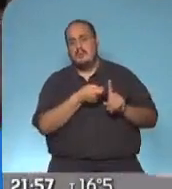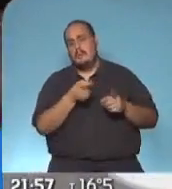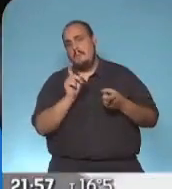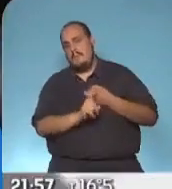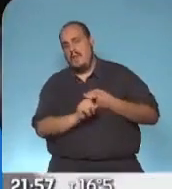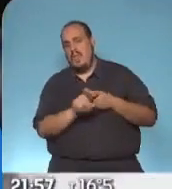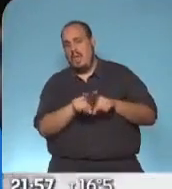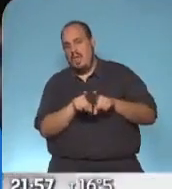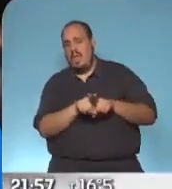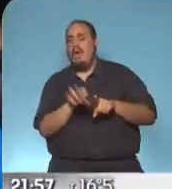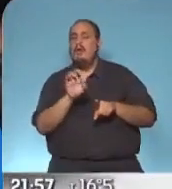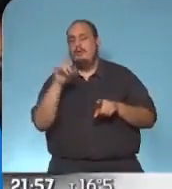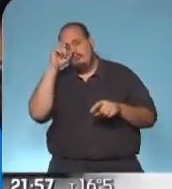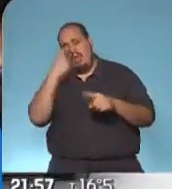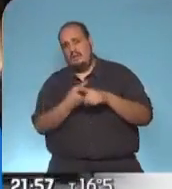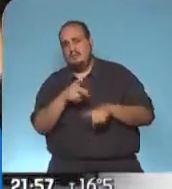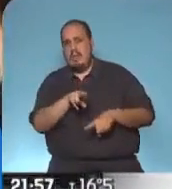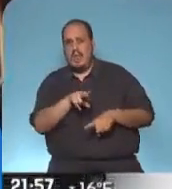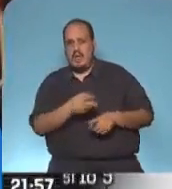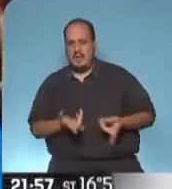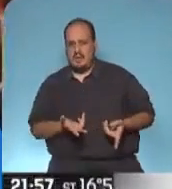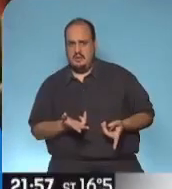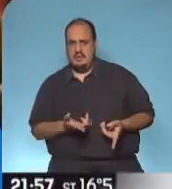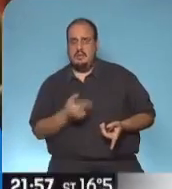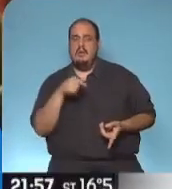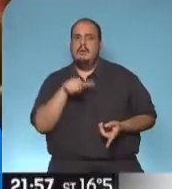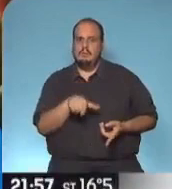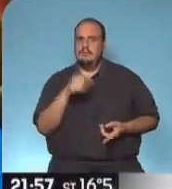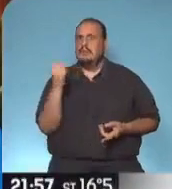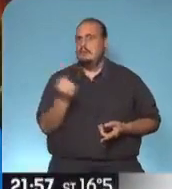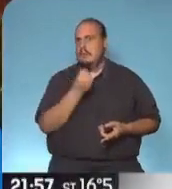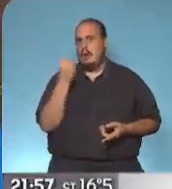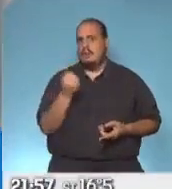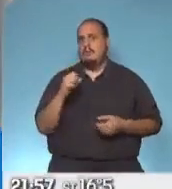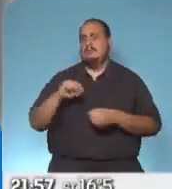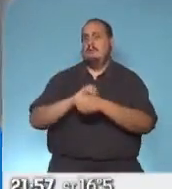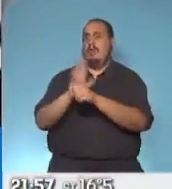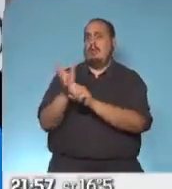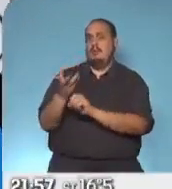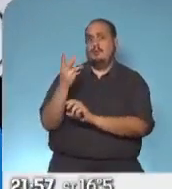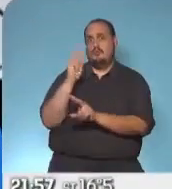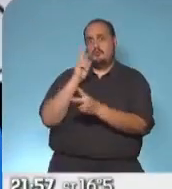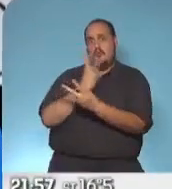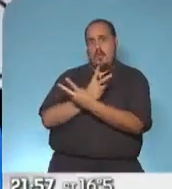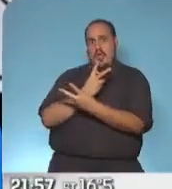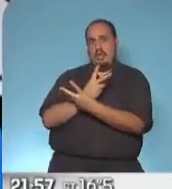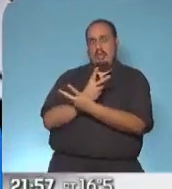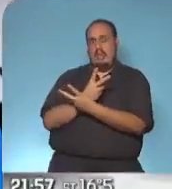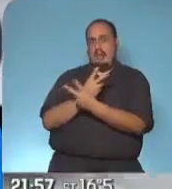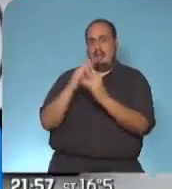eso nuestra alerta en relación a que es tan importante cuidarnos del COVID en el hogar, pero